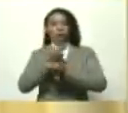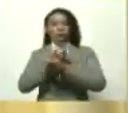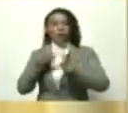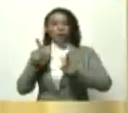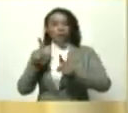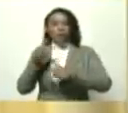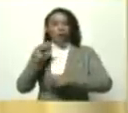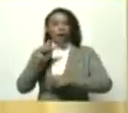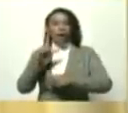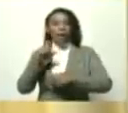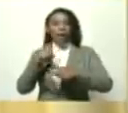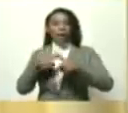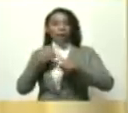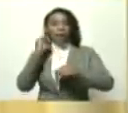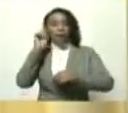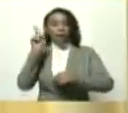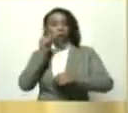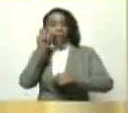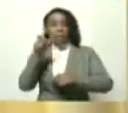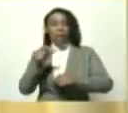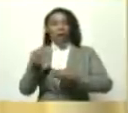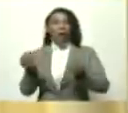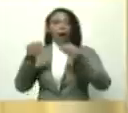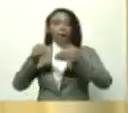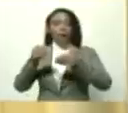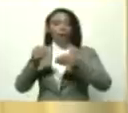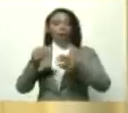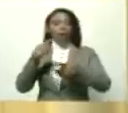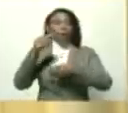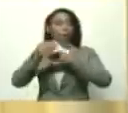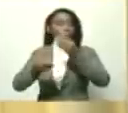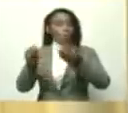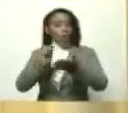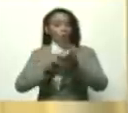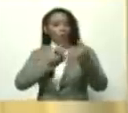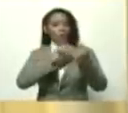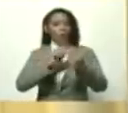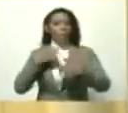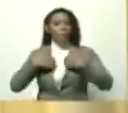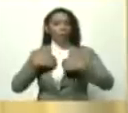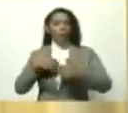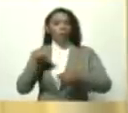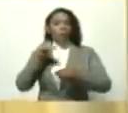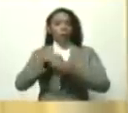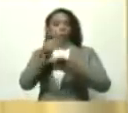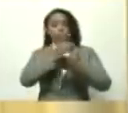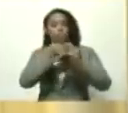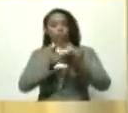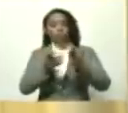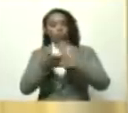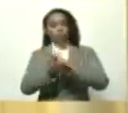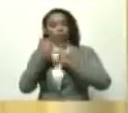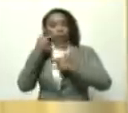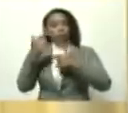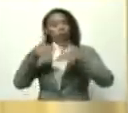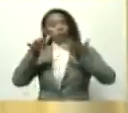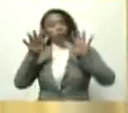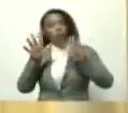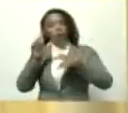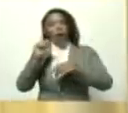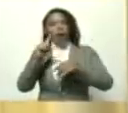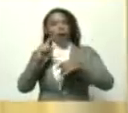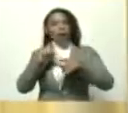de Alex Saab como condición para retomar la mesa. Justamente este miércoles se filtraron documentos según los cuales Alex Saab